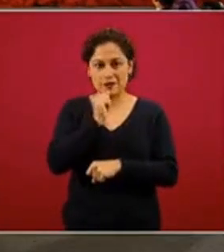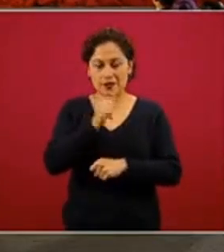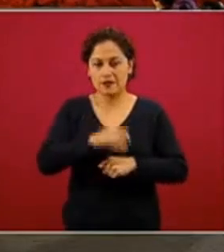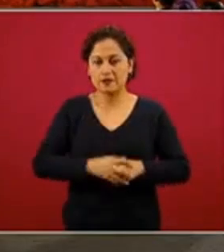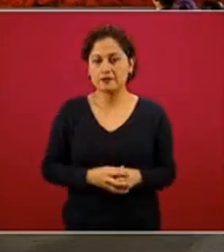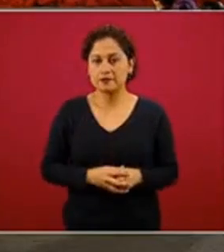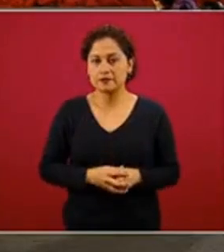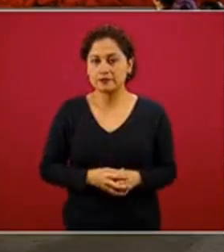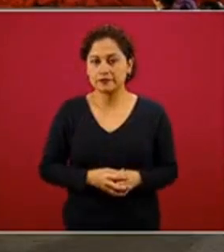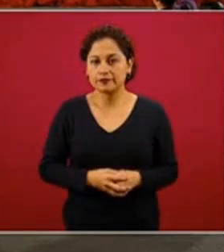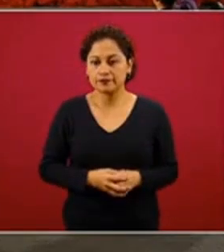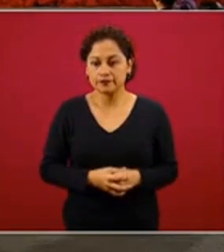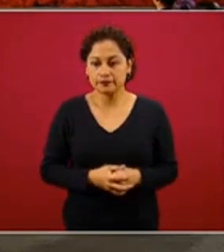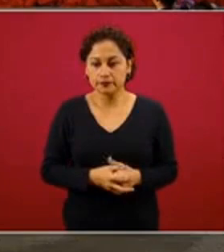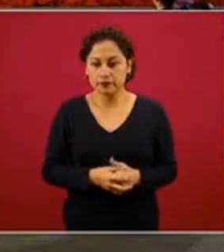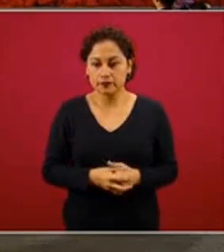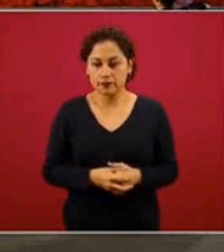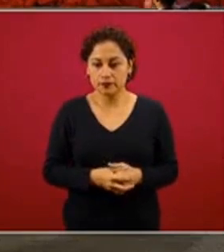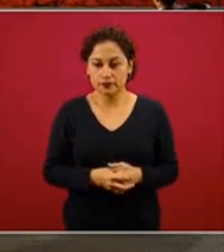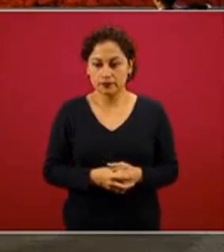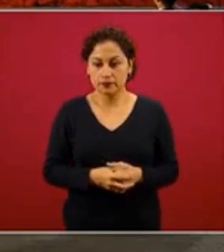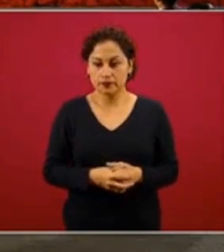usted.